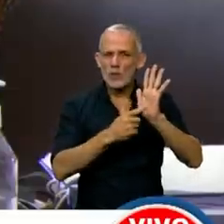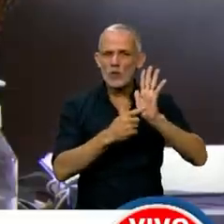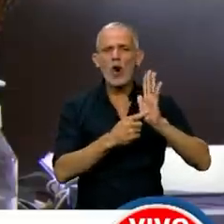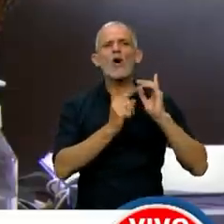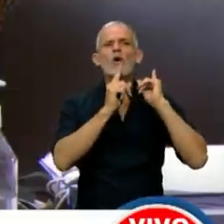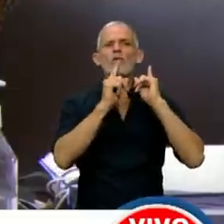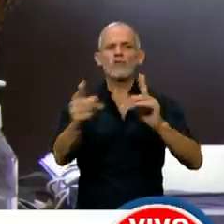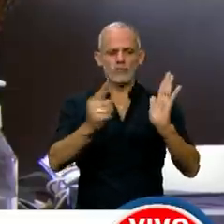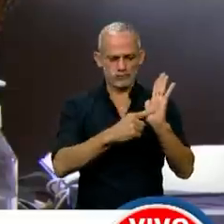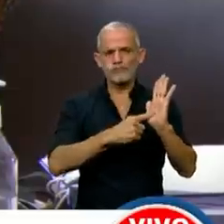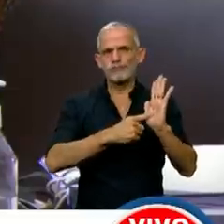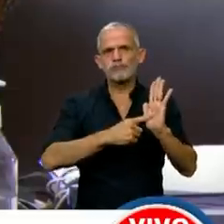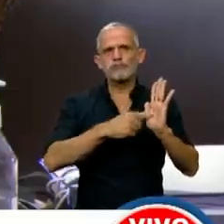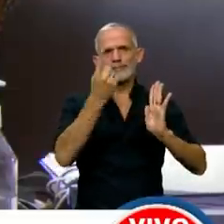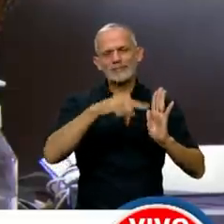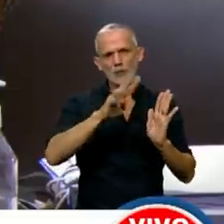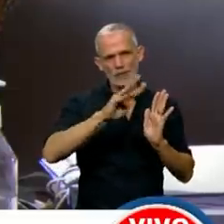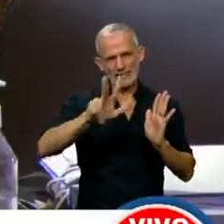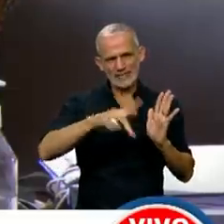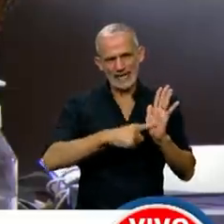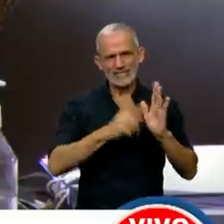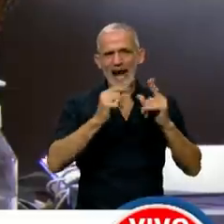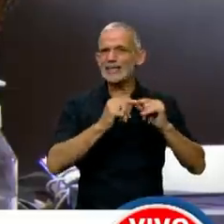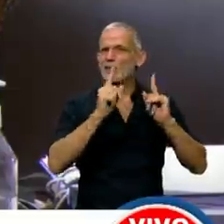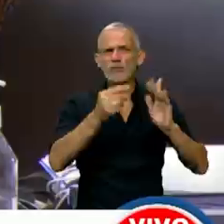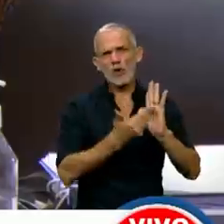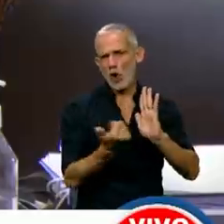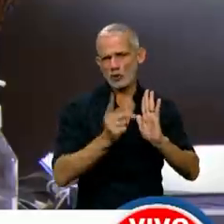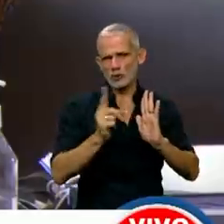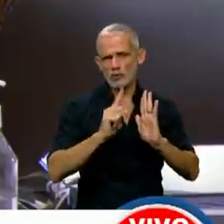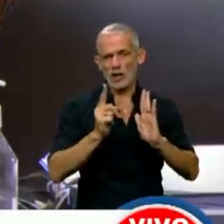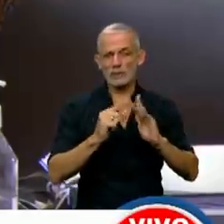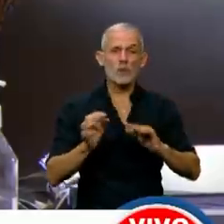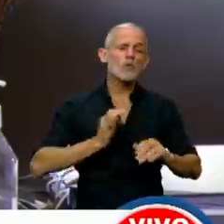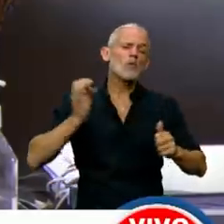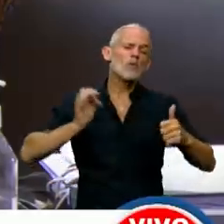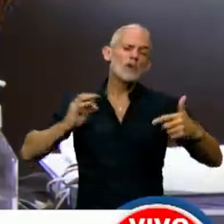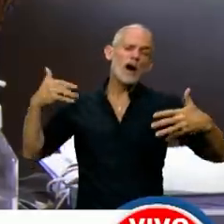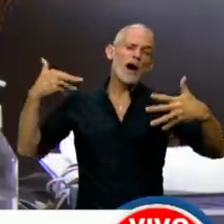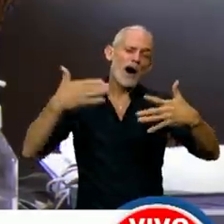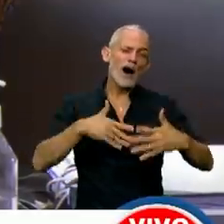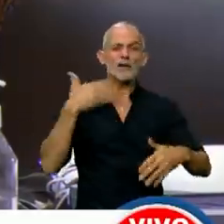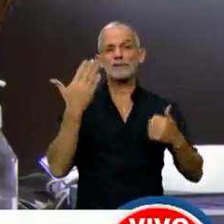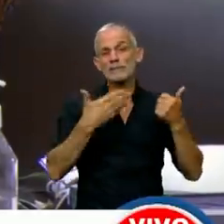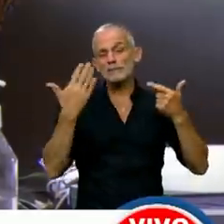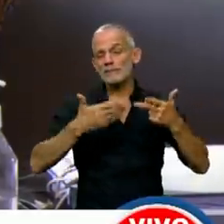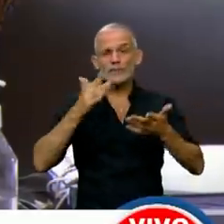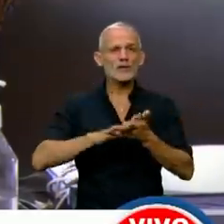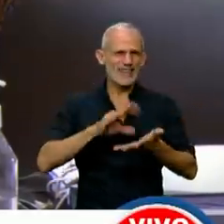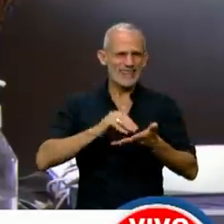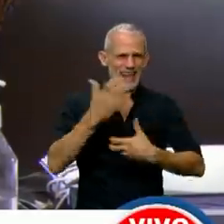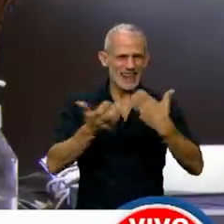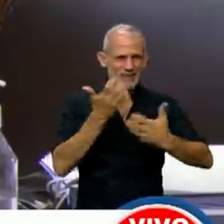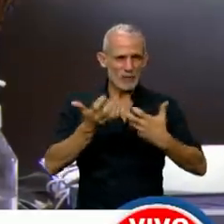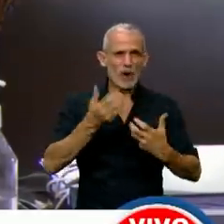permanezca porque mire se ha hablado durante años y años en tierra el